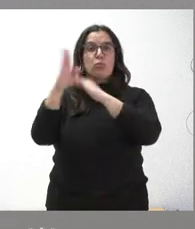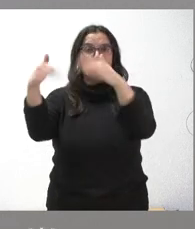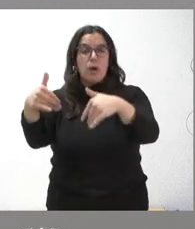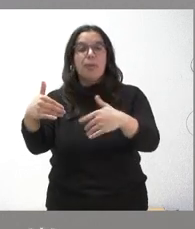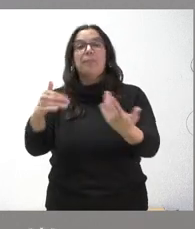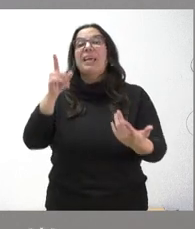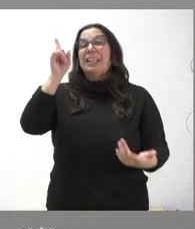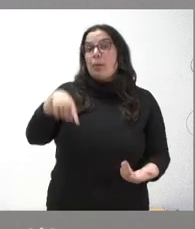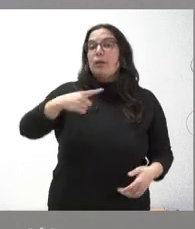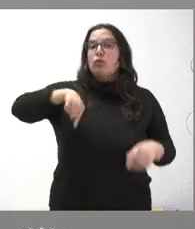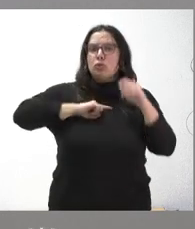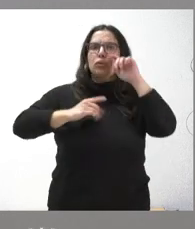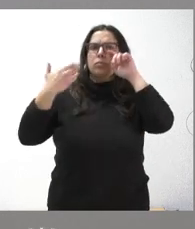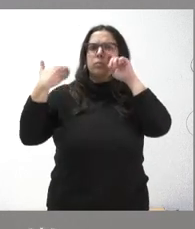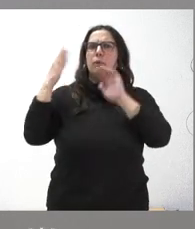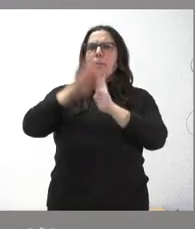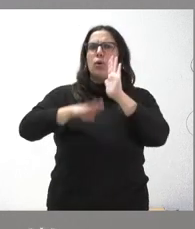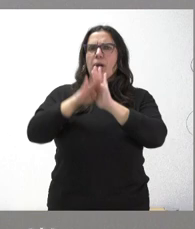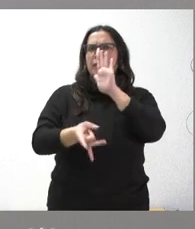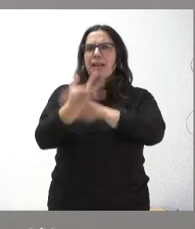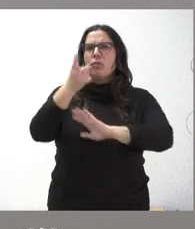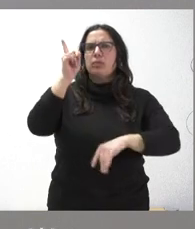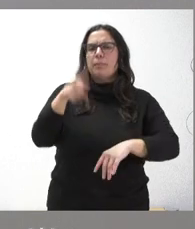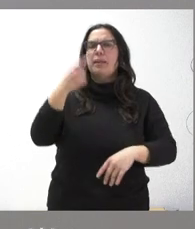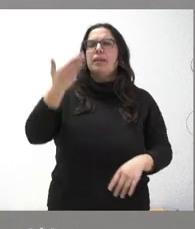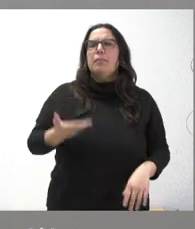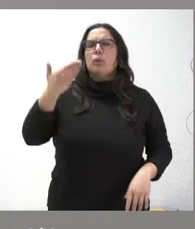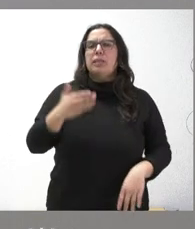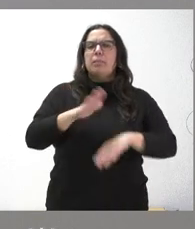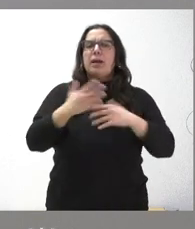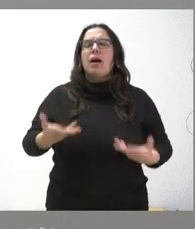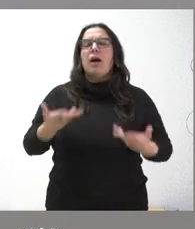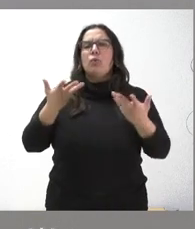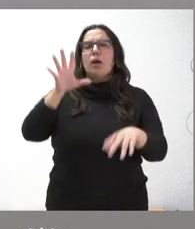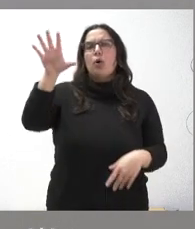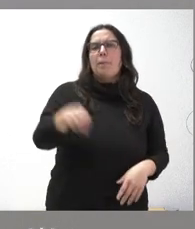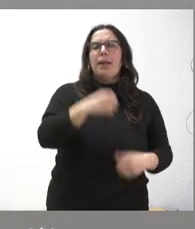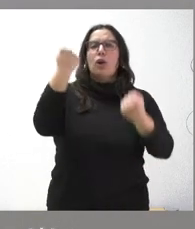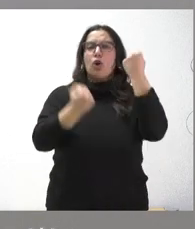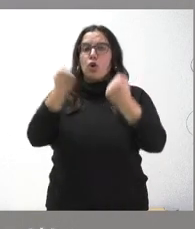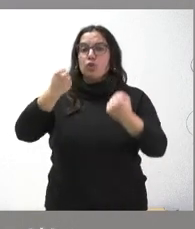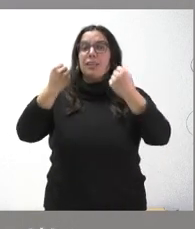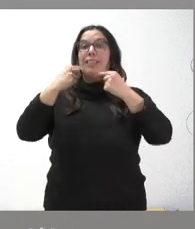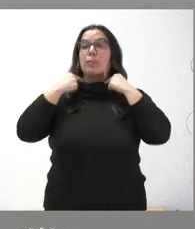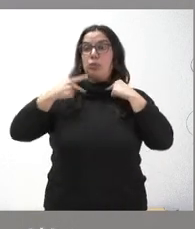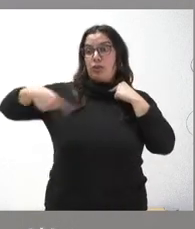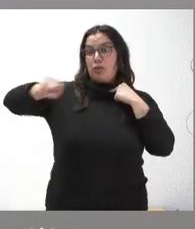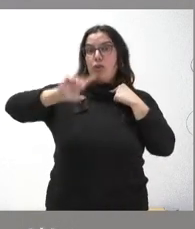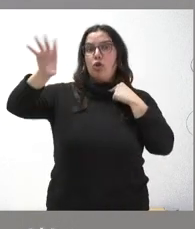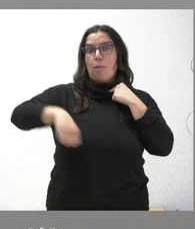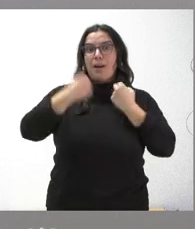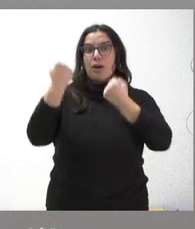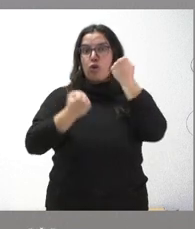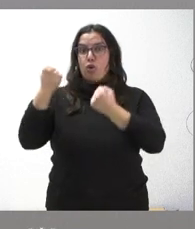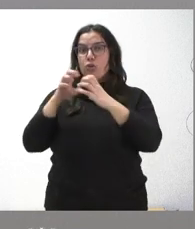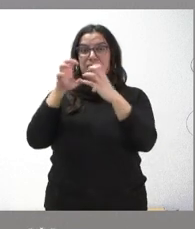mismo sentido Nosotros hemos puesto en marcha un programa muy importante de ayuda a la compra de vehículos para las propias diputaciones provinciales y para los ayuntamientos